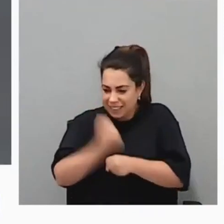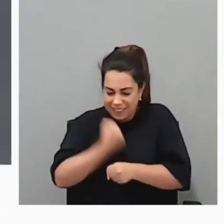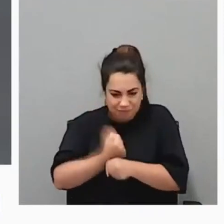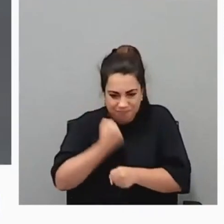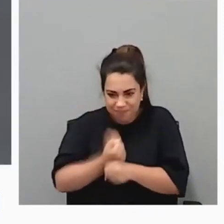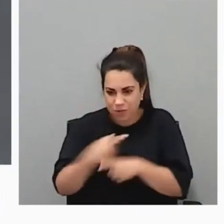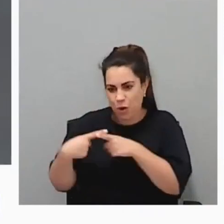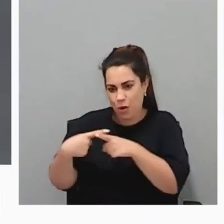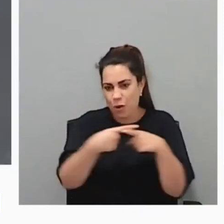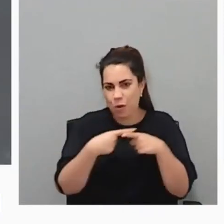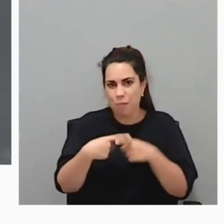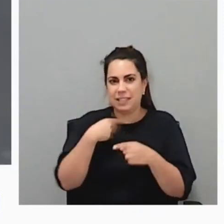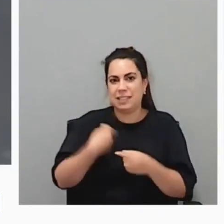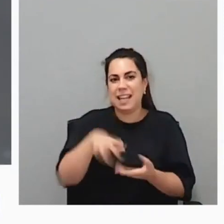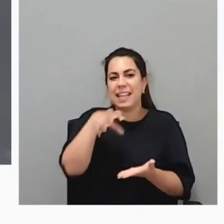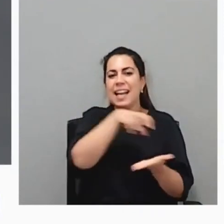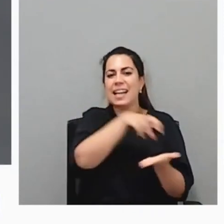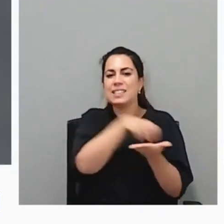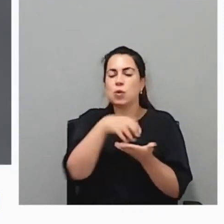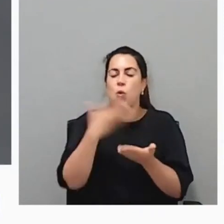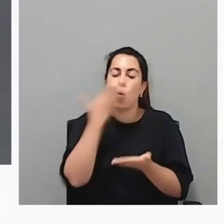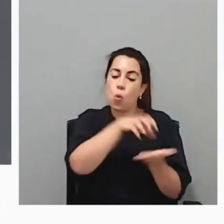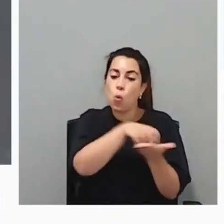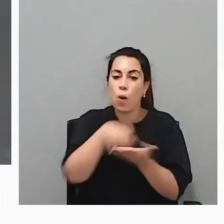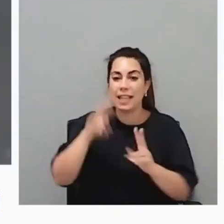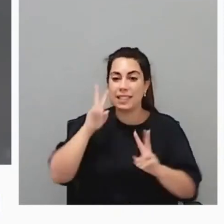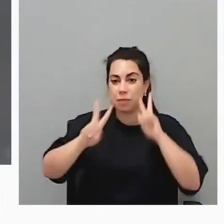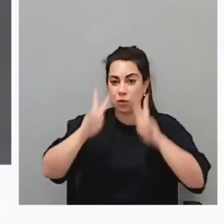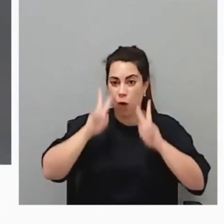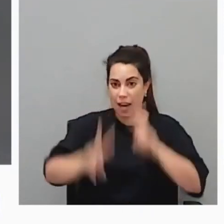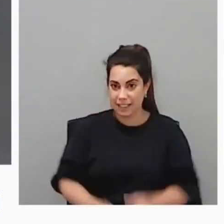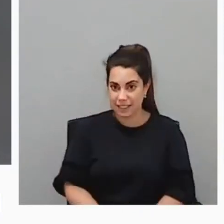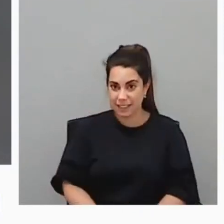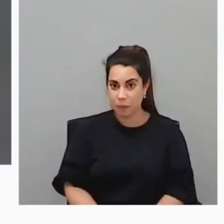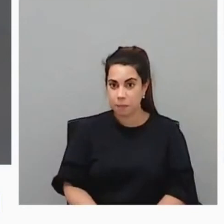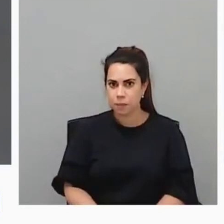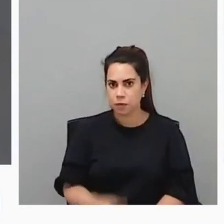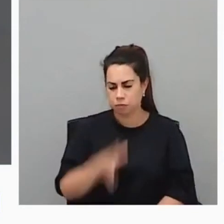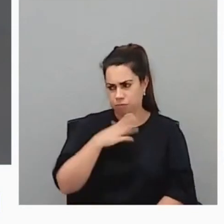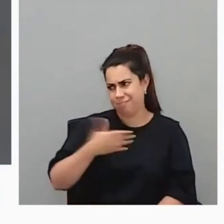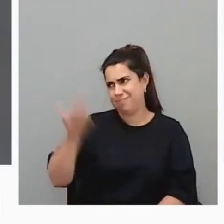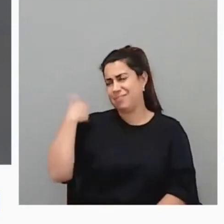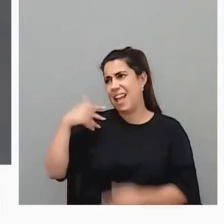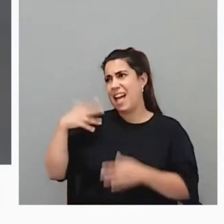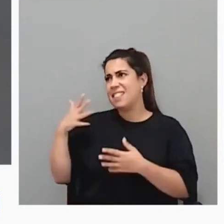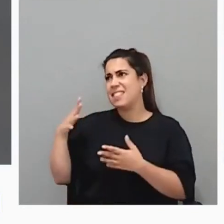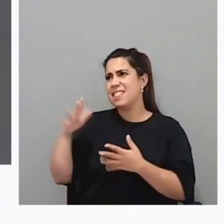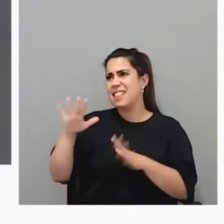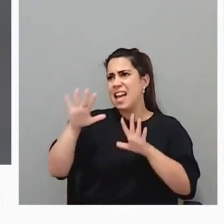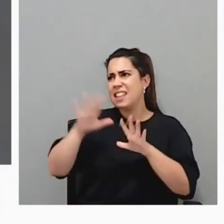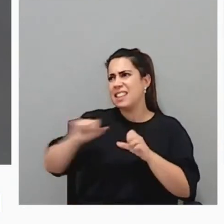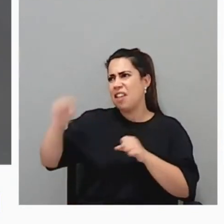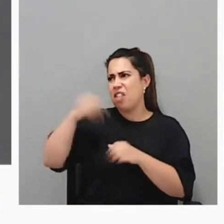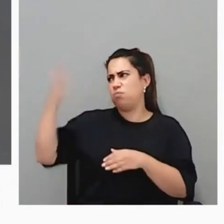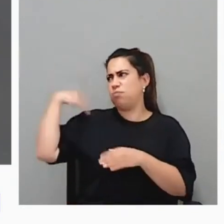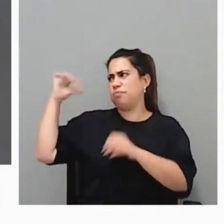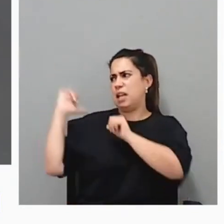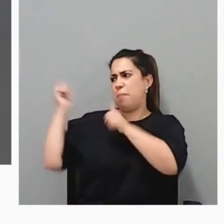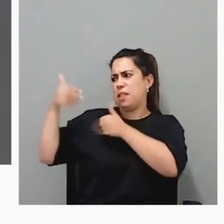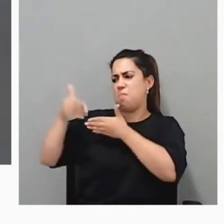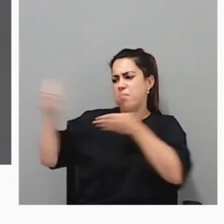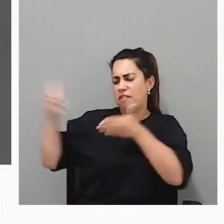desde Escuelas Visuales. Nosotros comenzamos ya hace 10 años con un sueño. Nuestro sueño